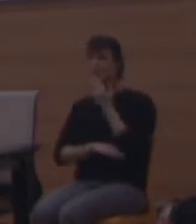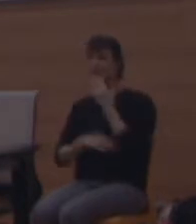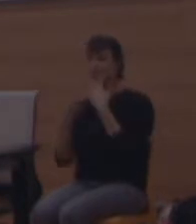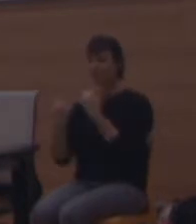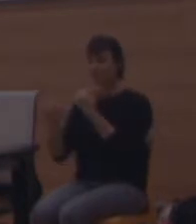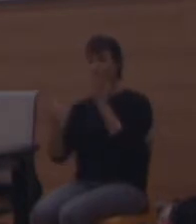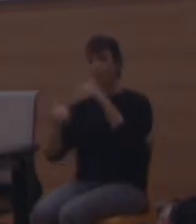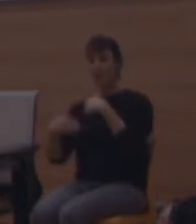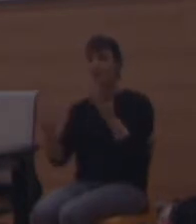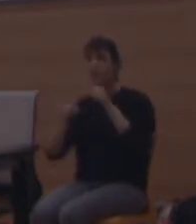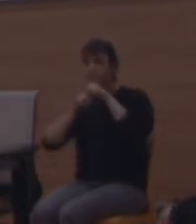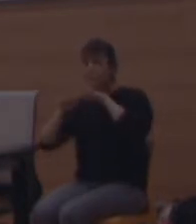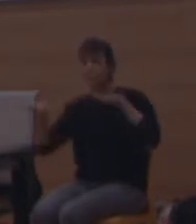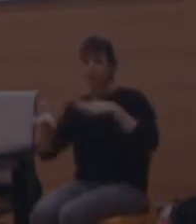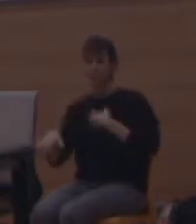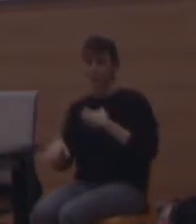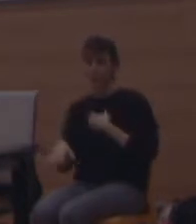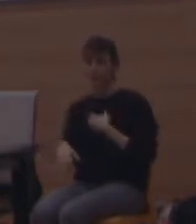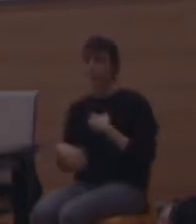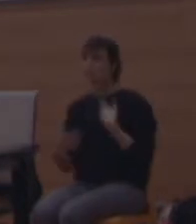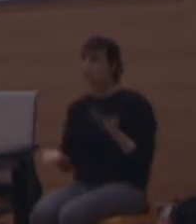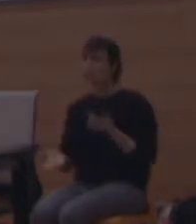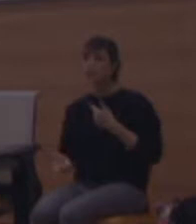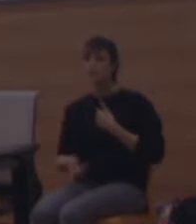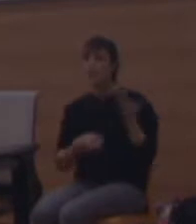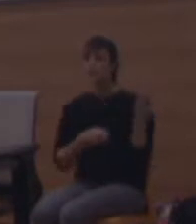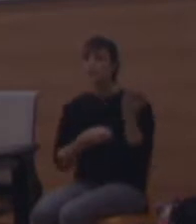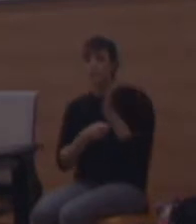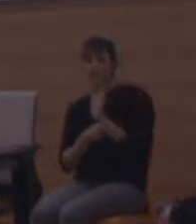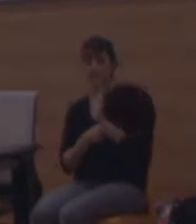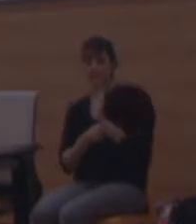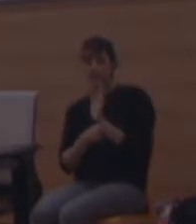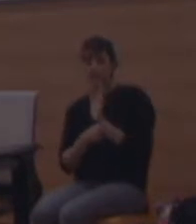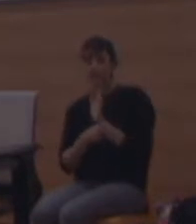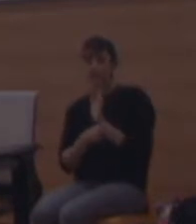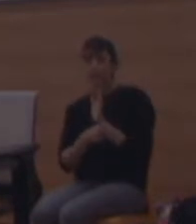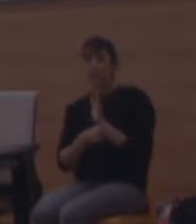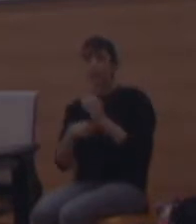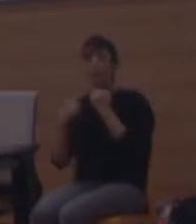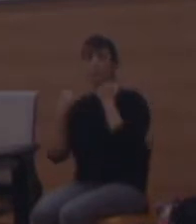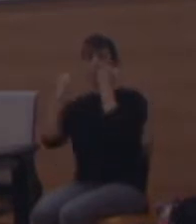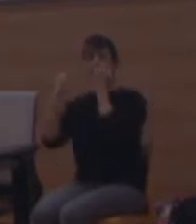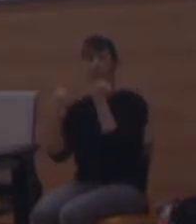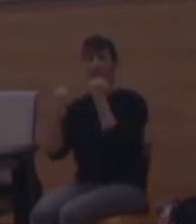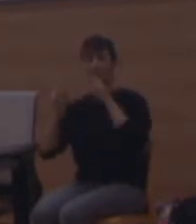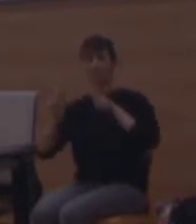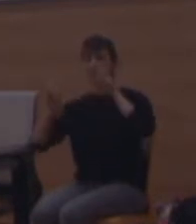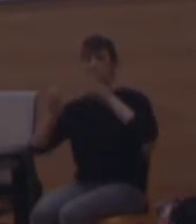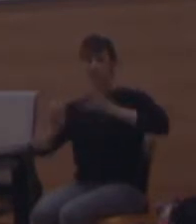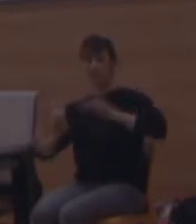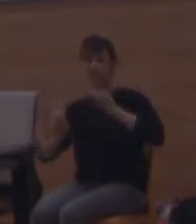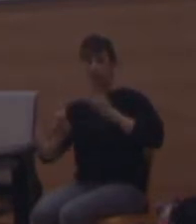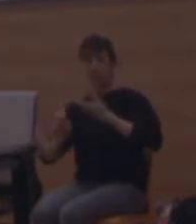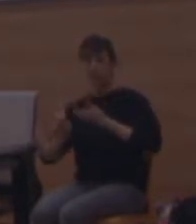comunicar. Dicho esto, mi presentación va a basar en uno de los pilares fundamentales, como es la prevención en